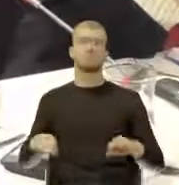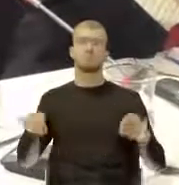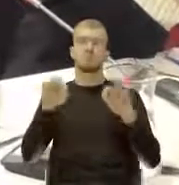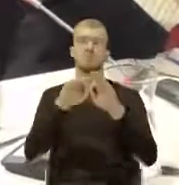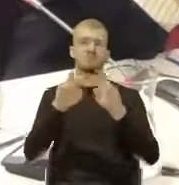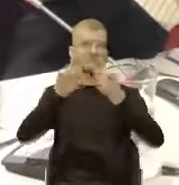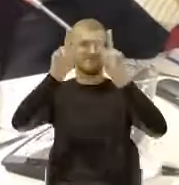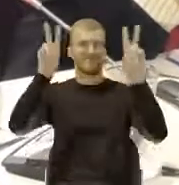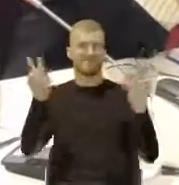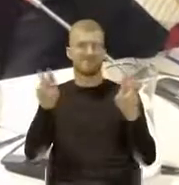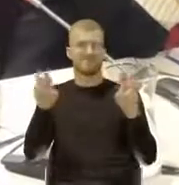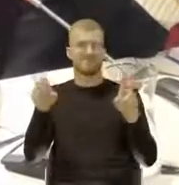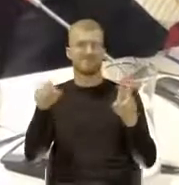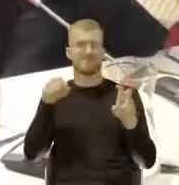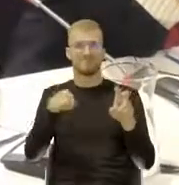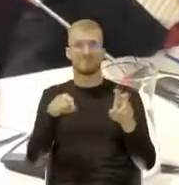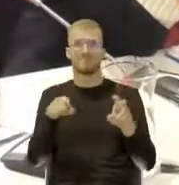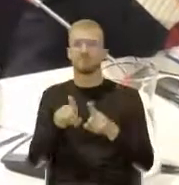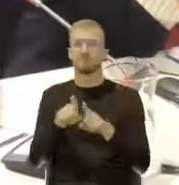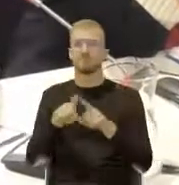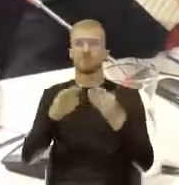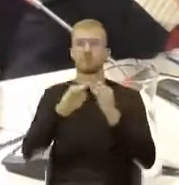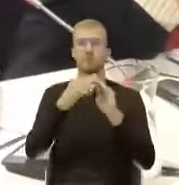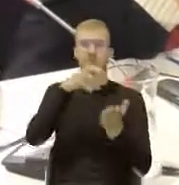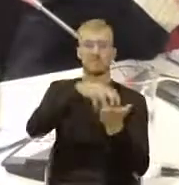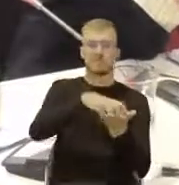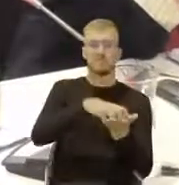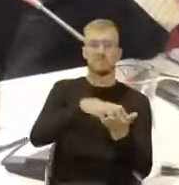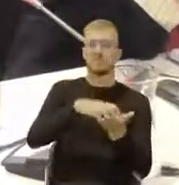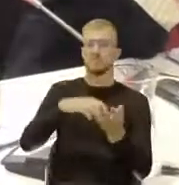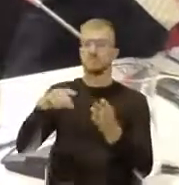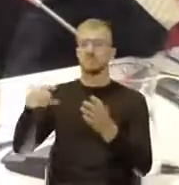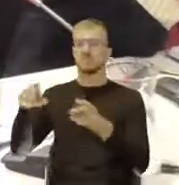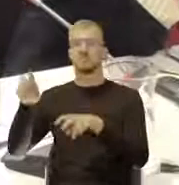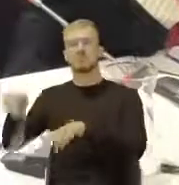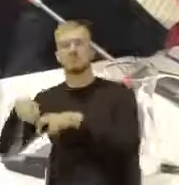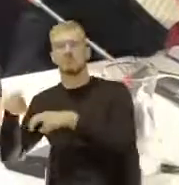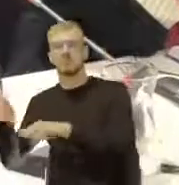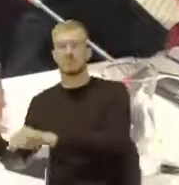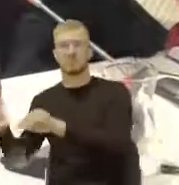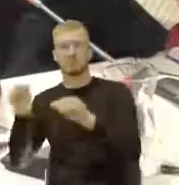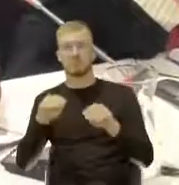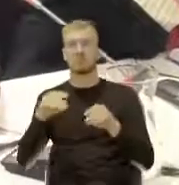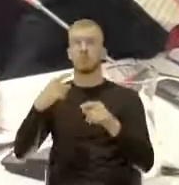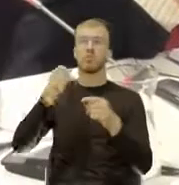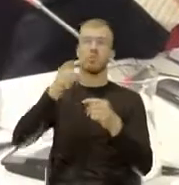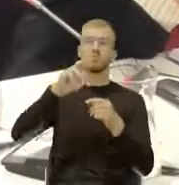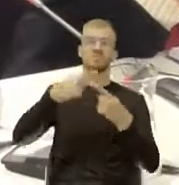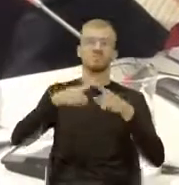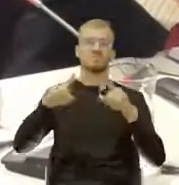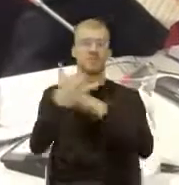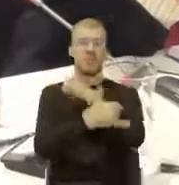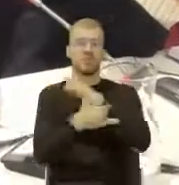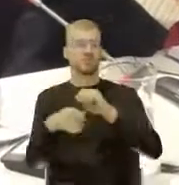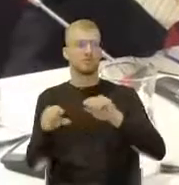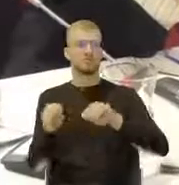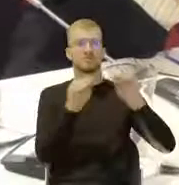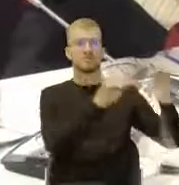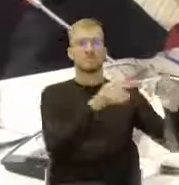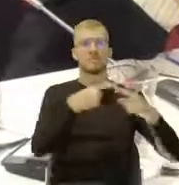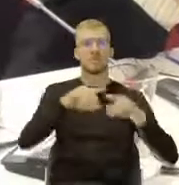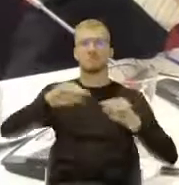una presión mayor frente a la migración. Y quisiera plantear varios elementos que